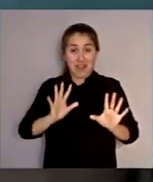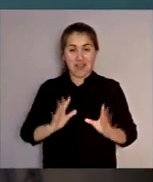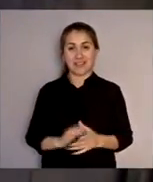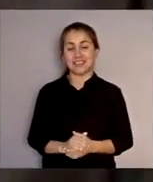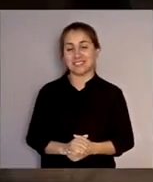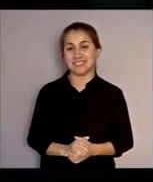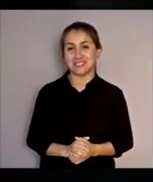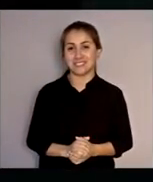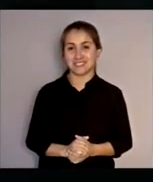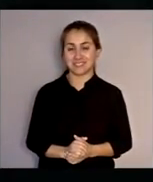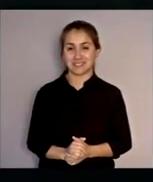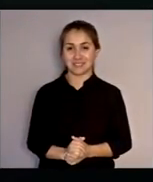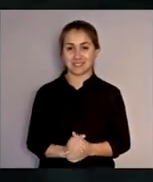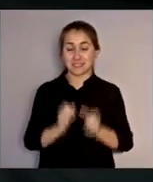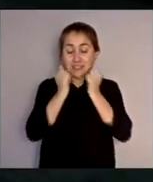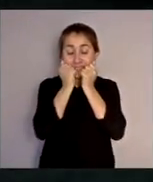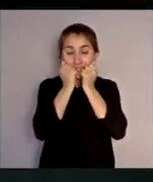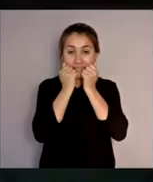cosa.